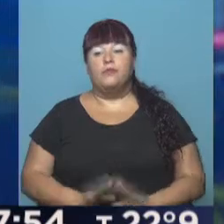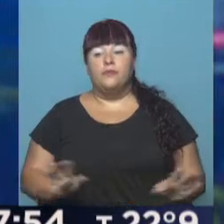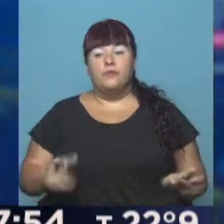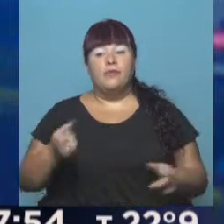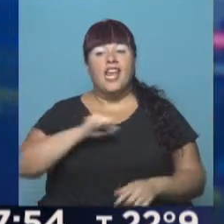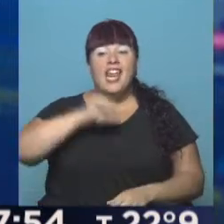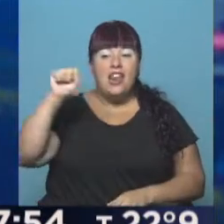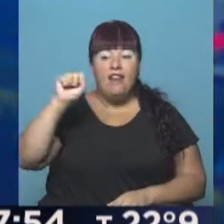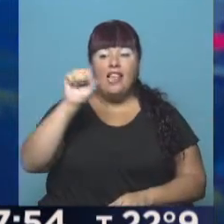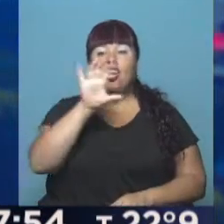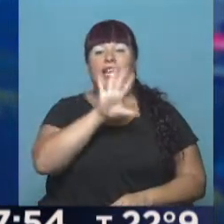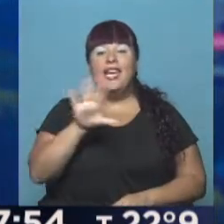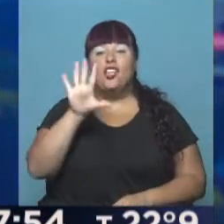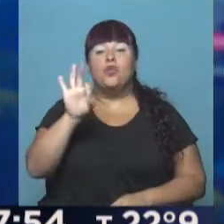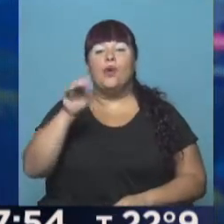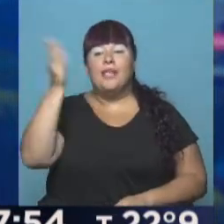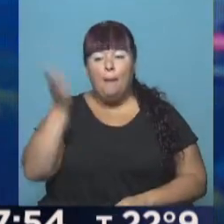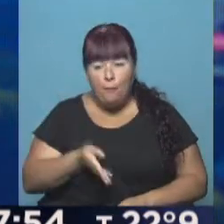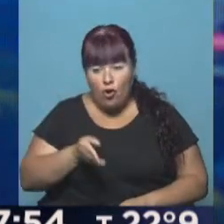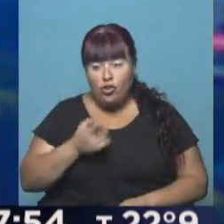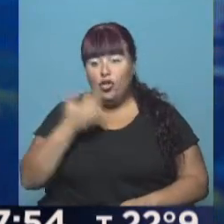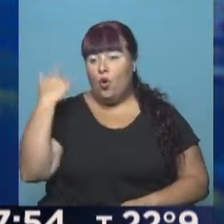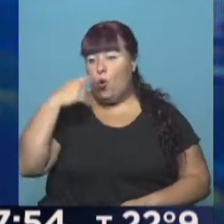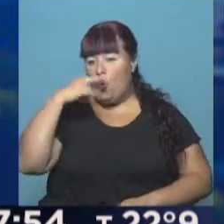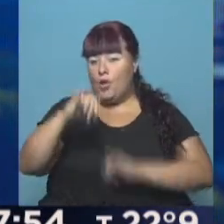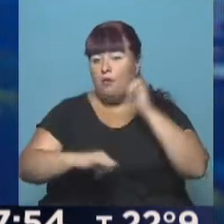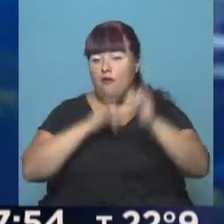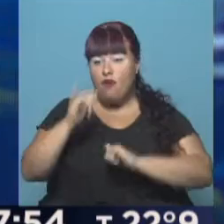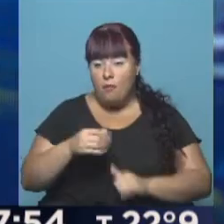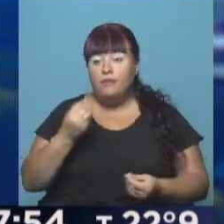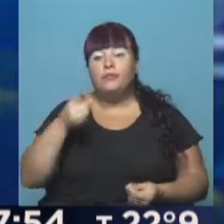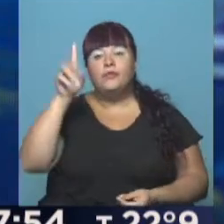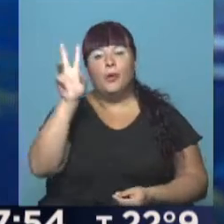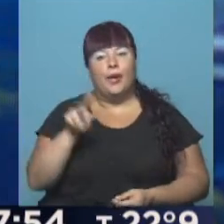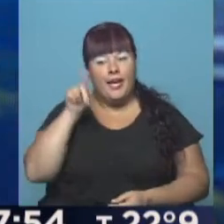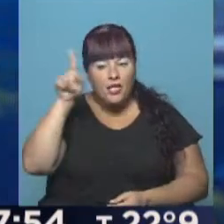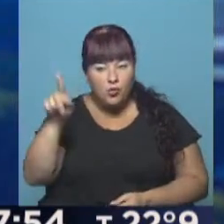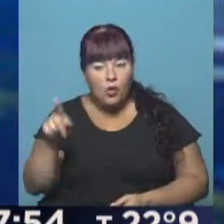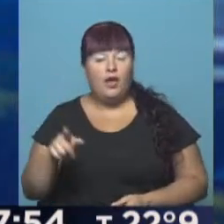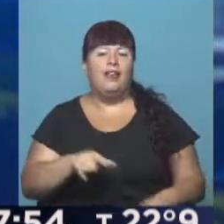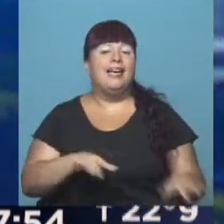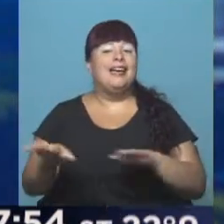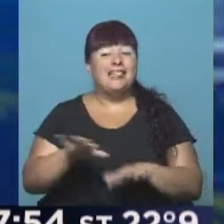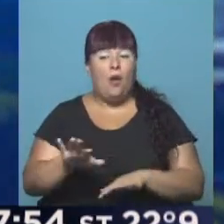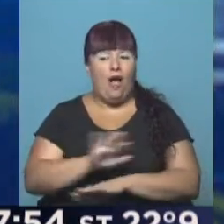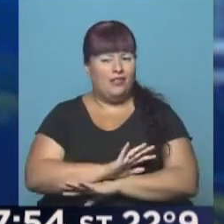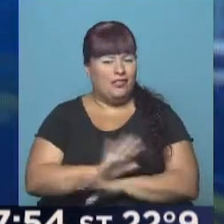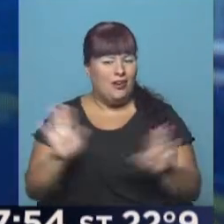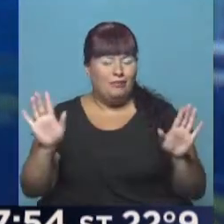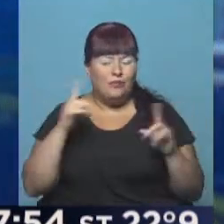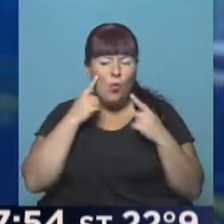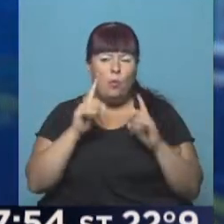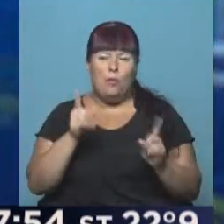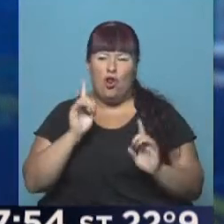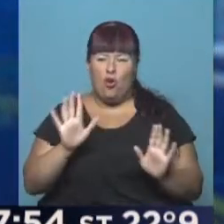Una inflación del 550% según los últimos datos, es la de Venezuela. Y una situación altamente